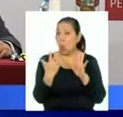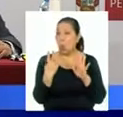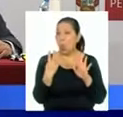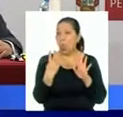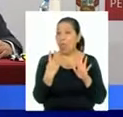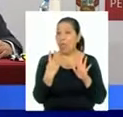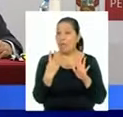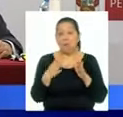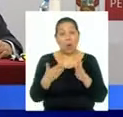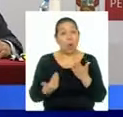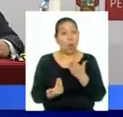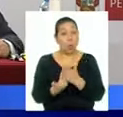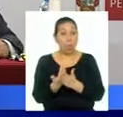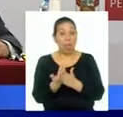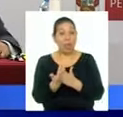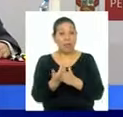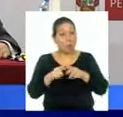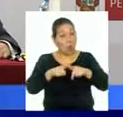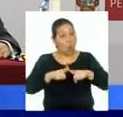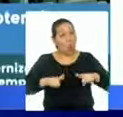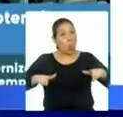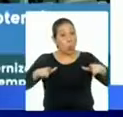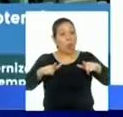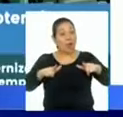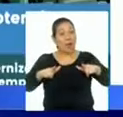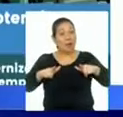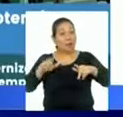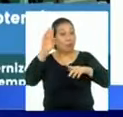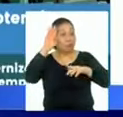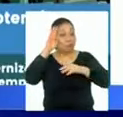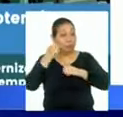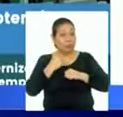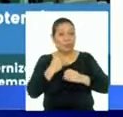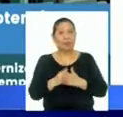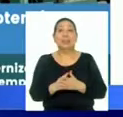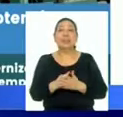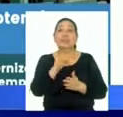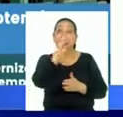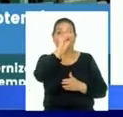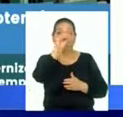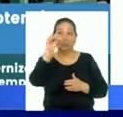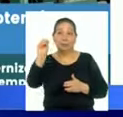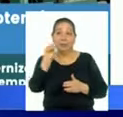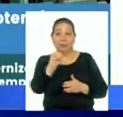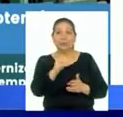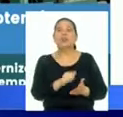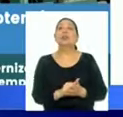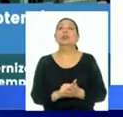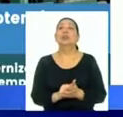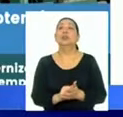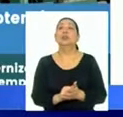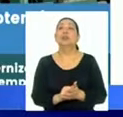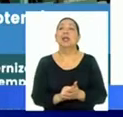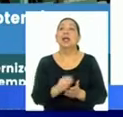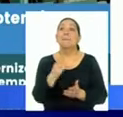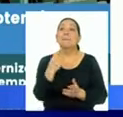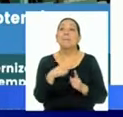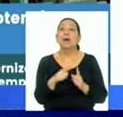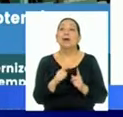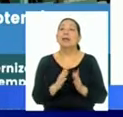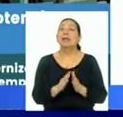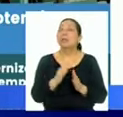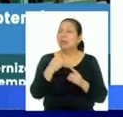comisarías nuevas en los lugares que están aquí señalados, en Mazán, Francisco de Orellana, Indiana, Catacao, Churcampa,